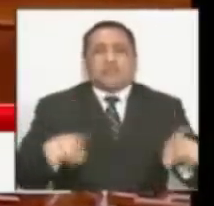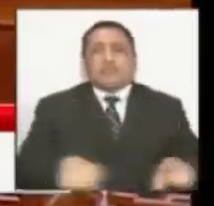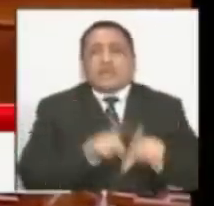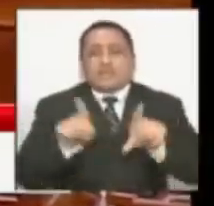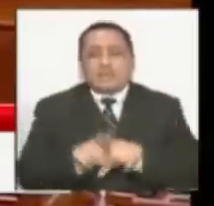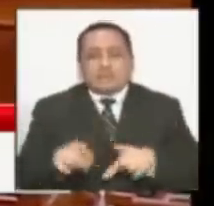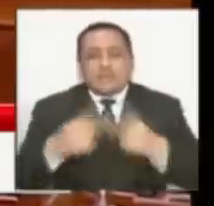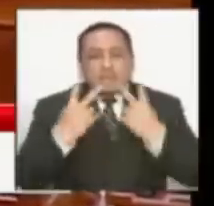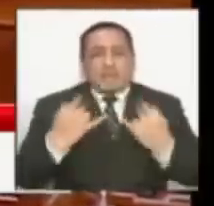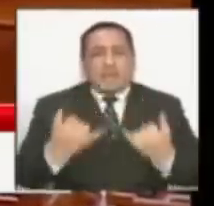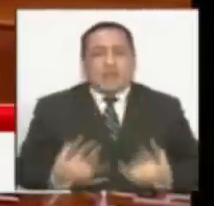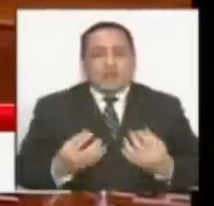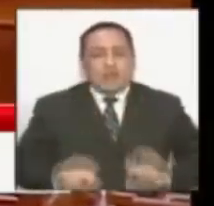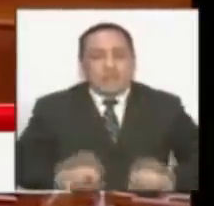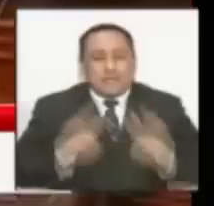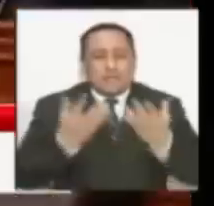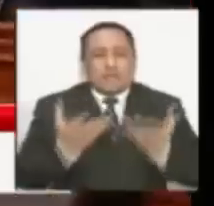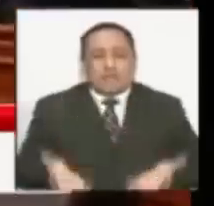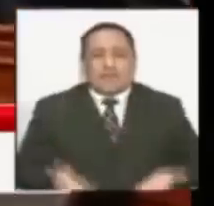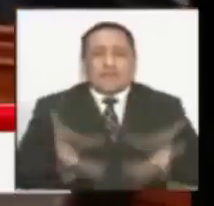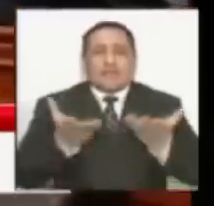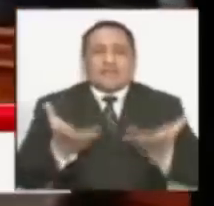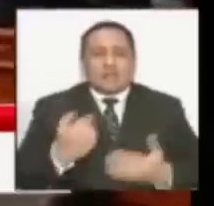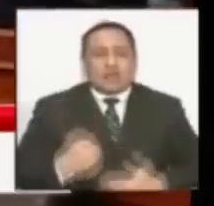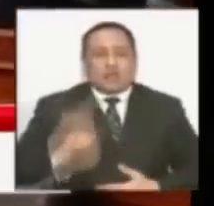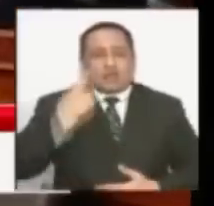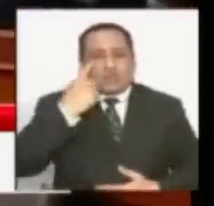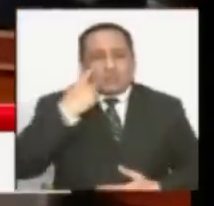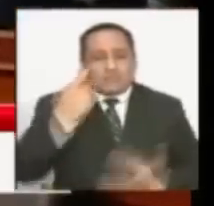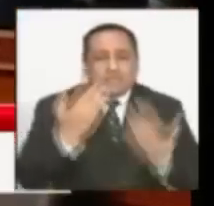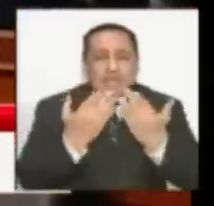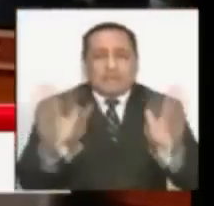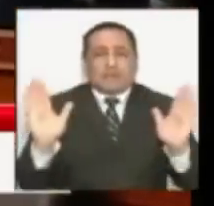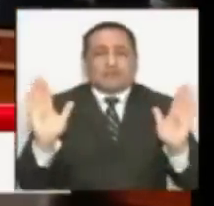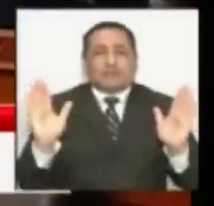También se puede hacer una comparación con